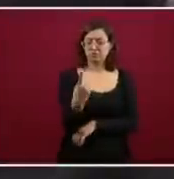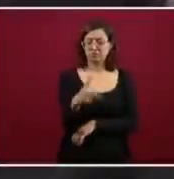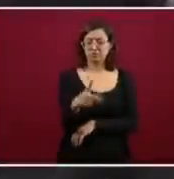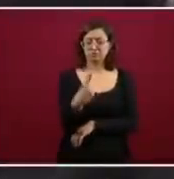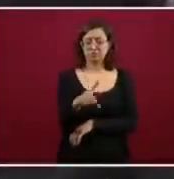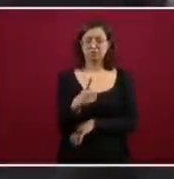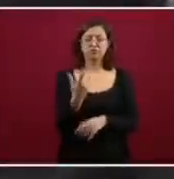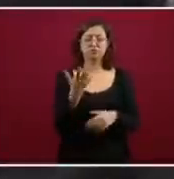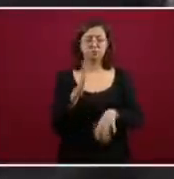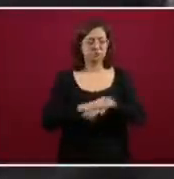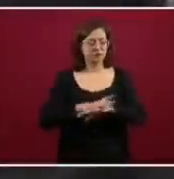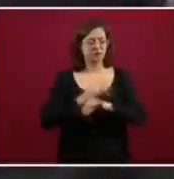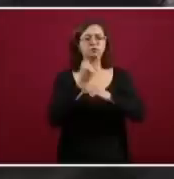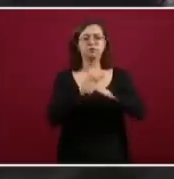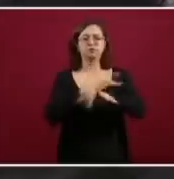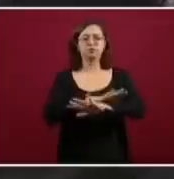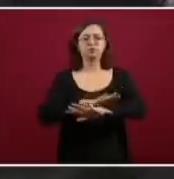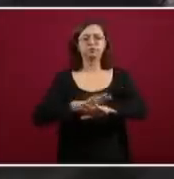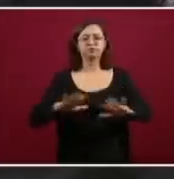de diciembre